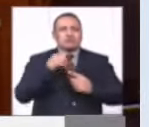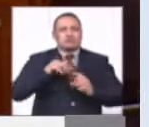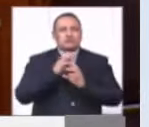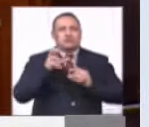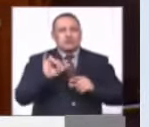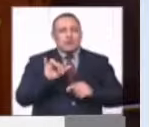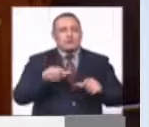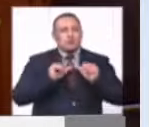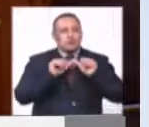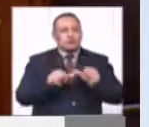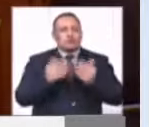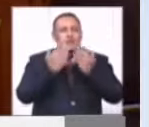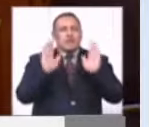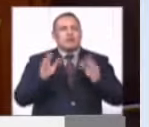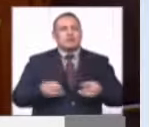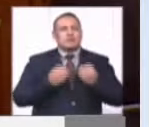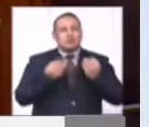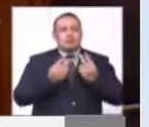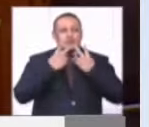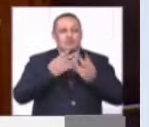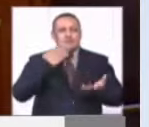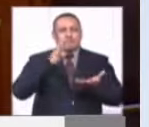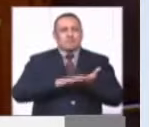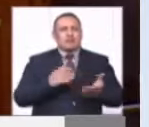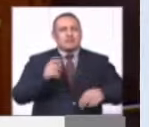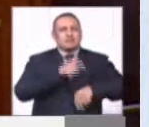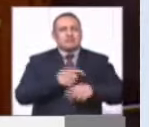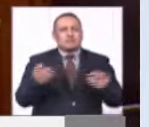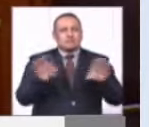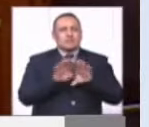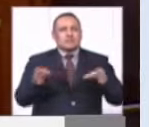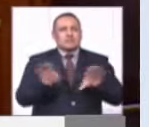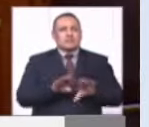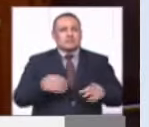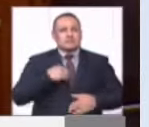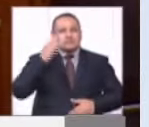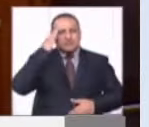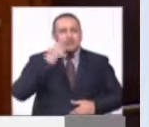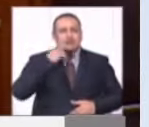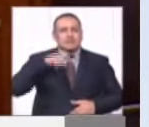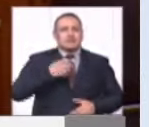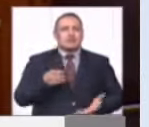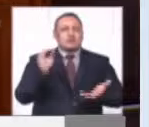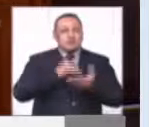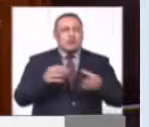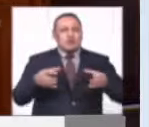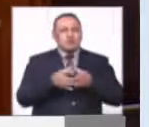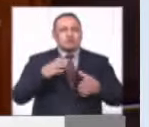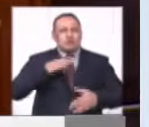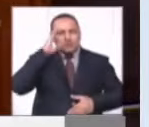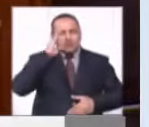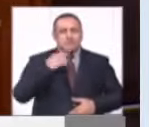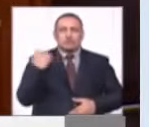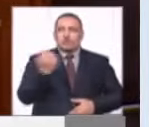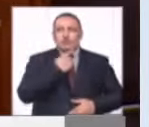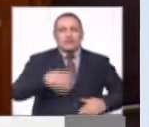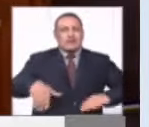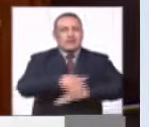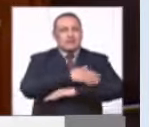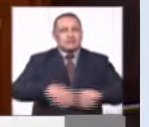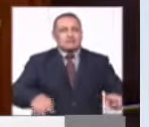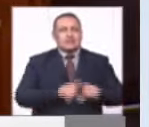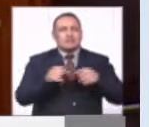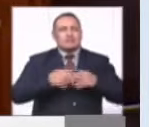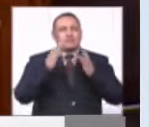deben mantenerse abiertas. Es un pésimo momento para cerrar escuelas cuando sabemos que necesitamos más cantidad de policías en nuestras calles.